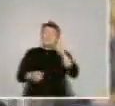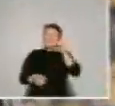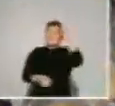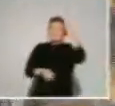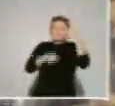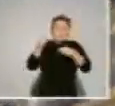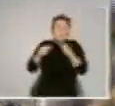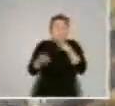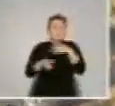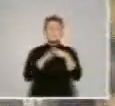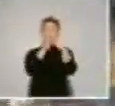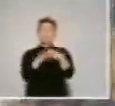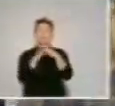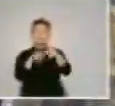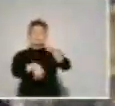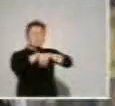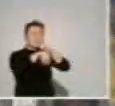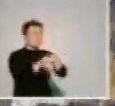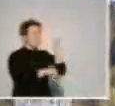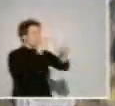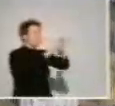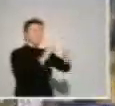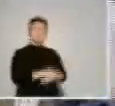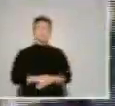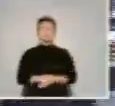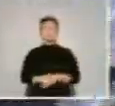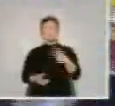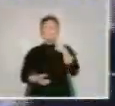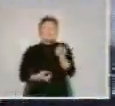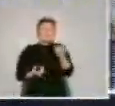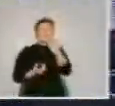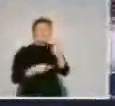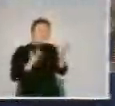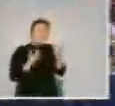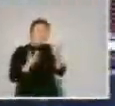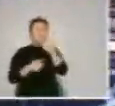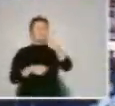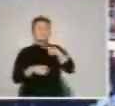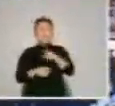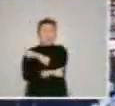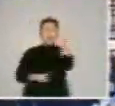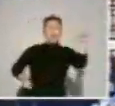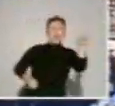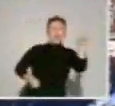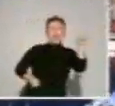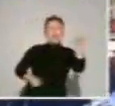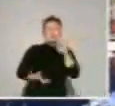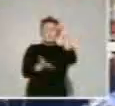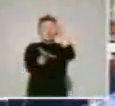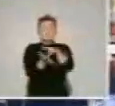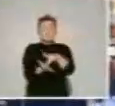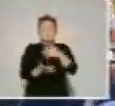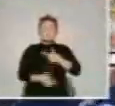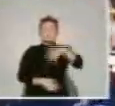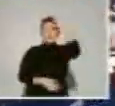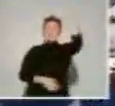Sucedieron y viajando por el tiempo pregunté qué hubiera pasado si Colón no hubiera dado con las joyas